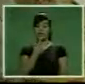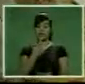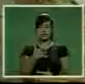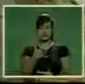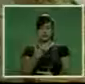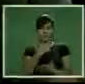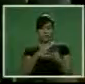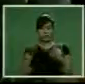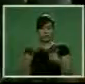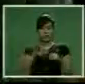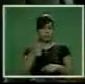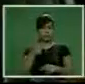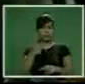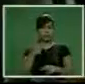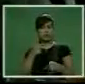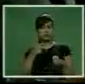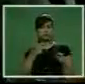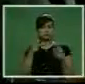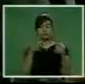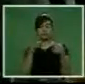ejemplo. Javier. Sí, ahí